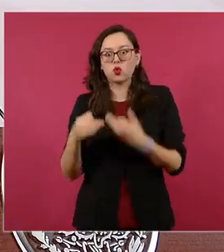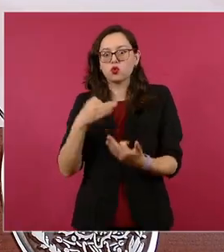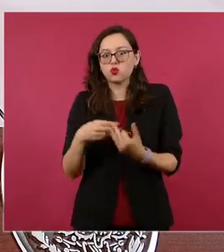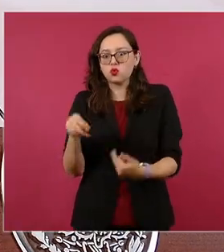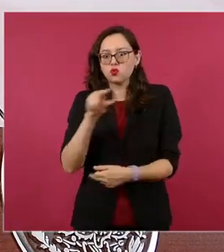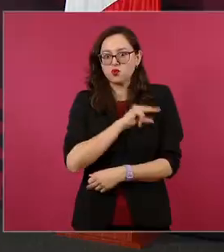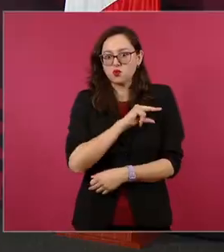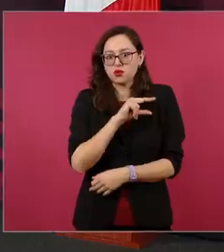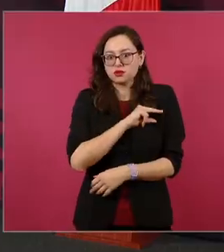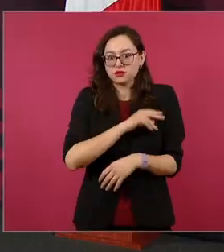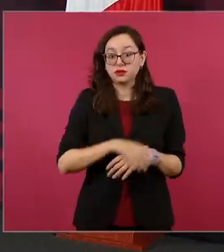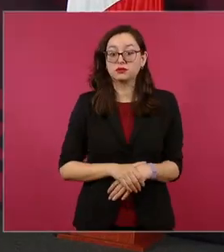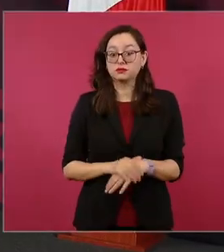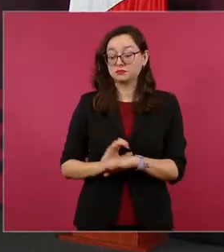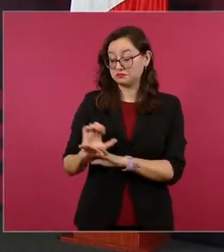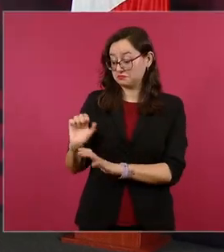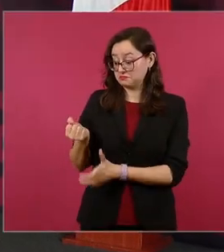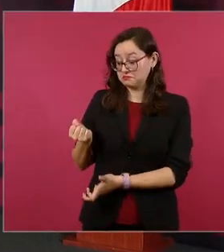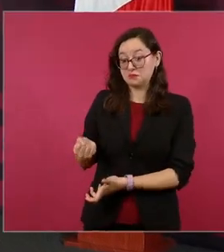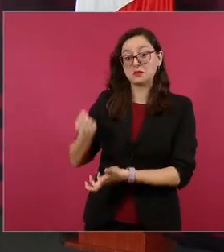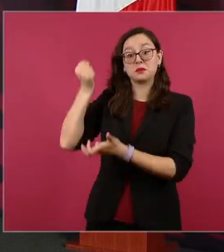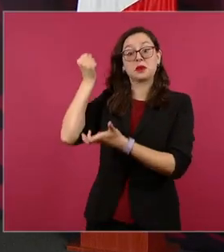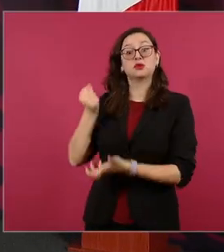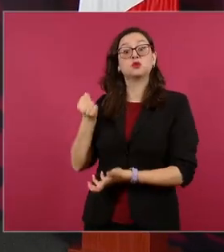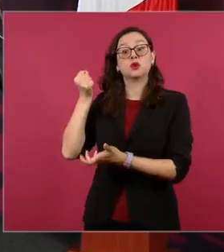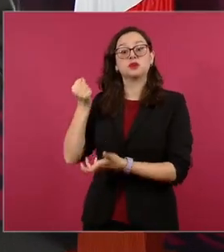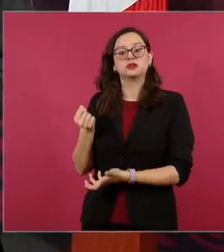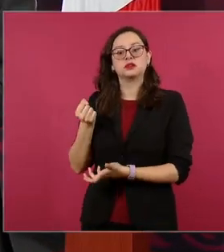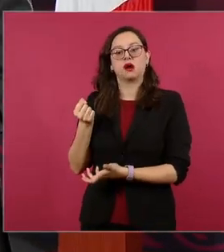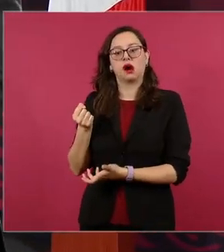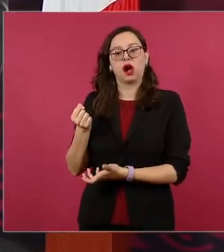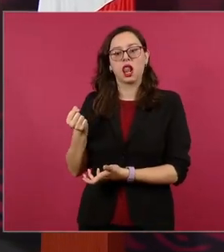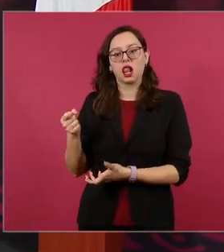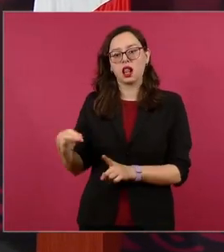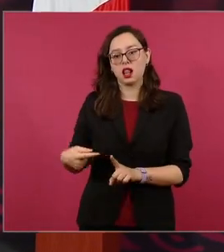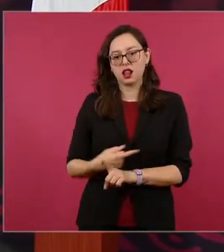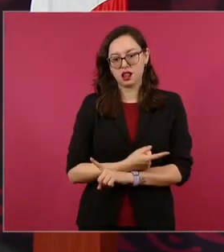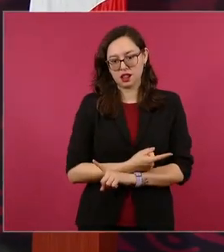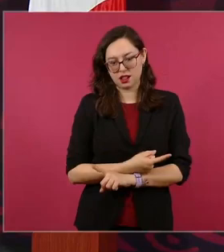Y el presupuesto se utilizaba en otras cosas.